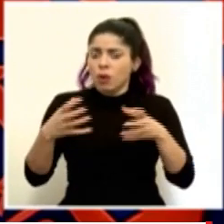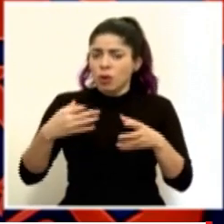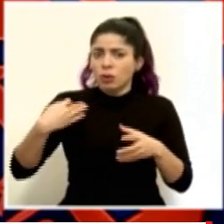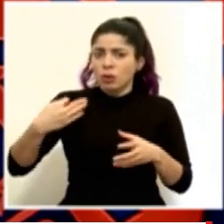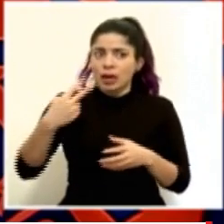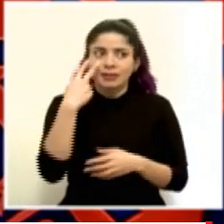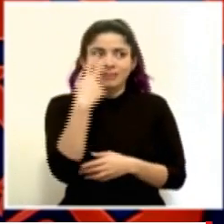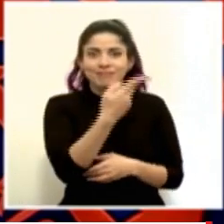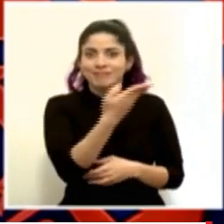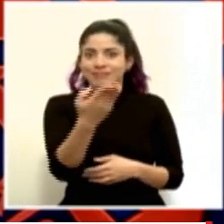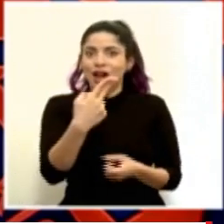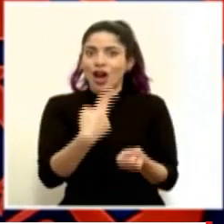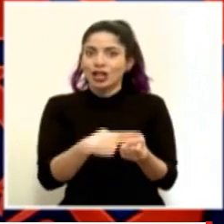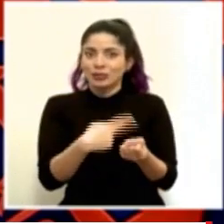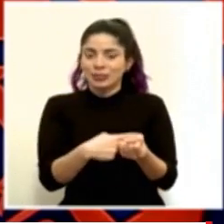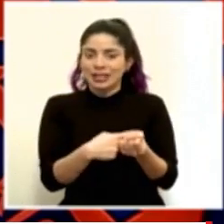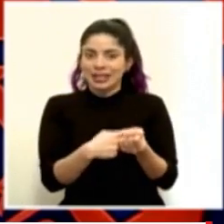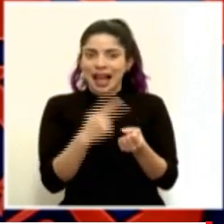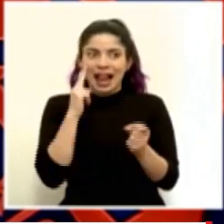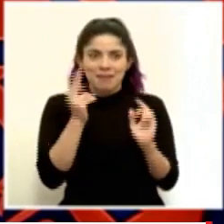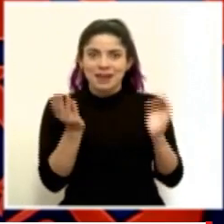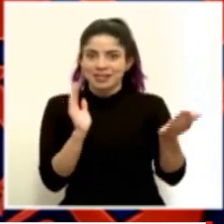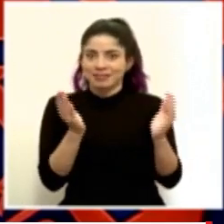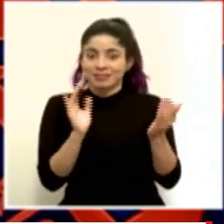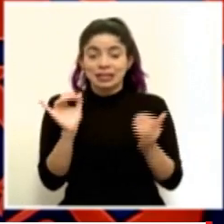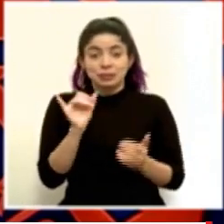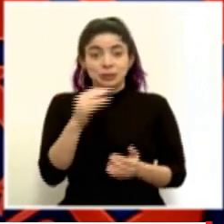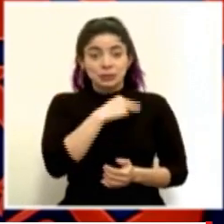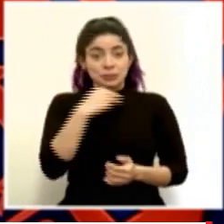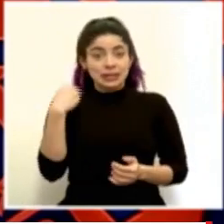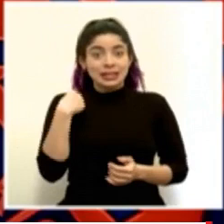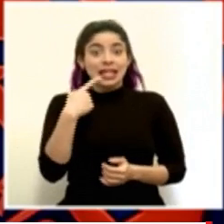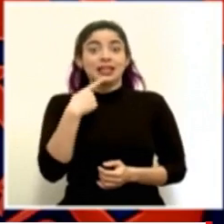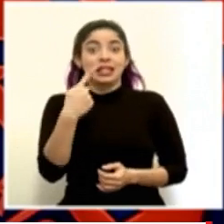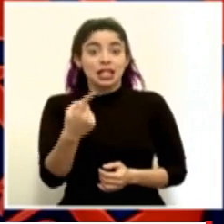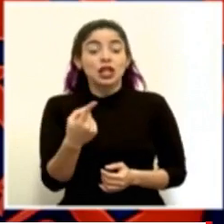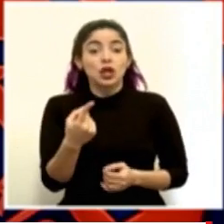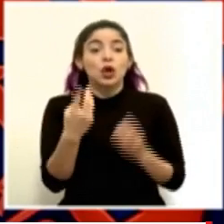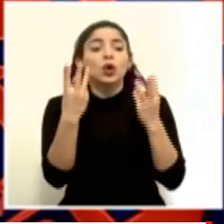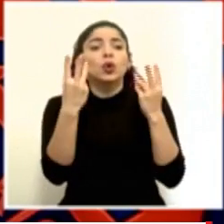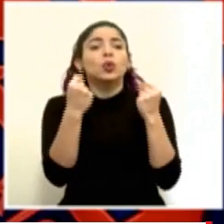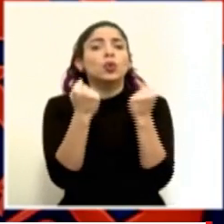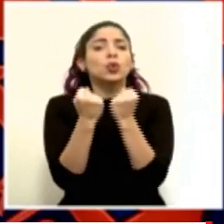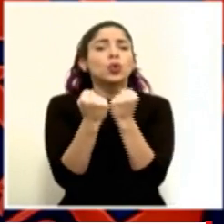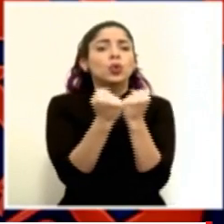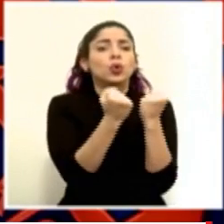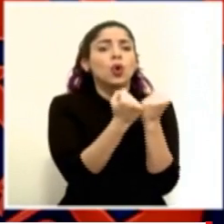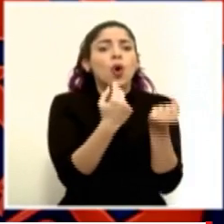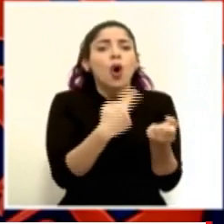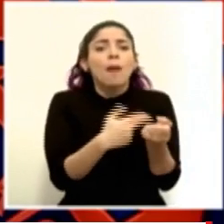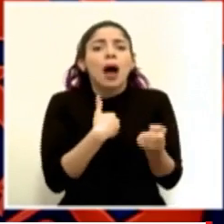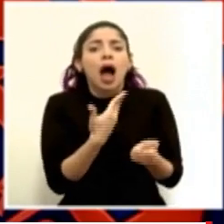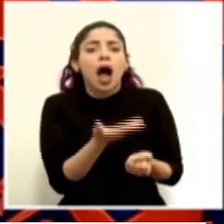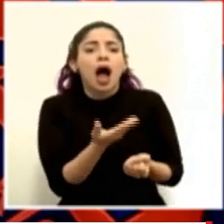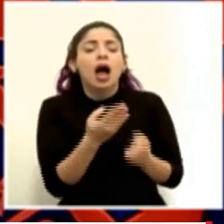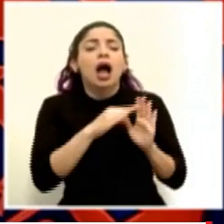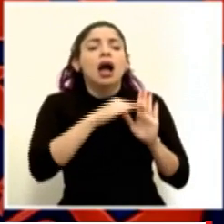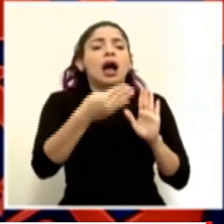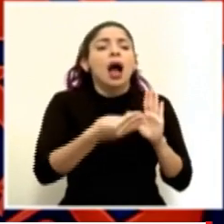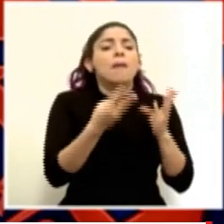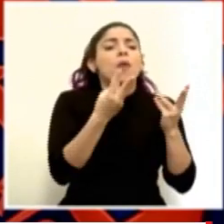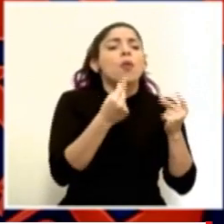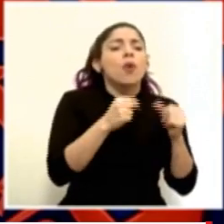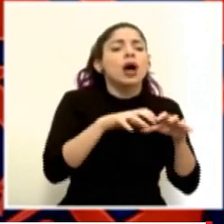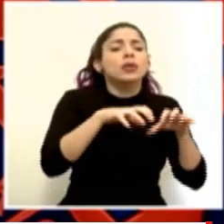reflejando en los hospitales. Lo que informó ahora el ministro en términos de la capacidad hospitalaria, o por lo menos la utilización de